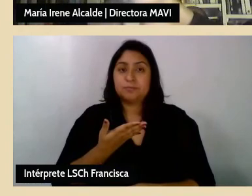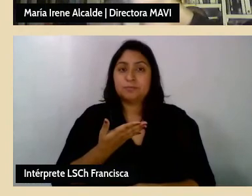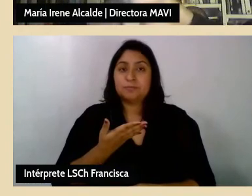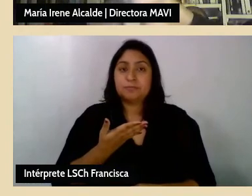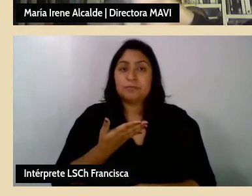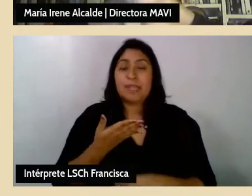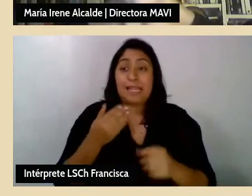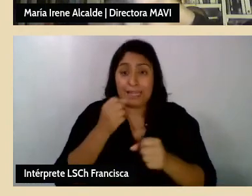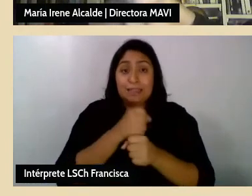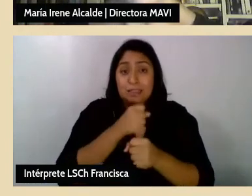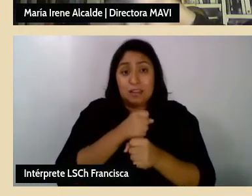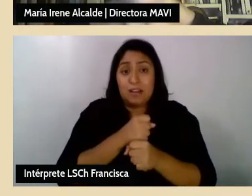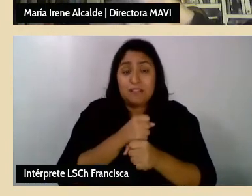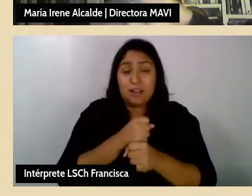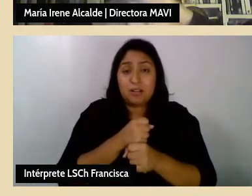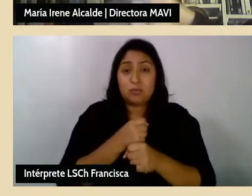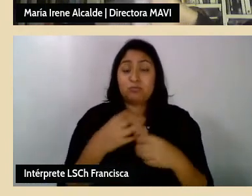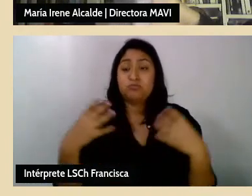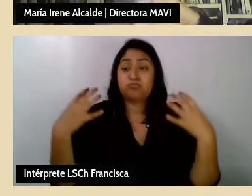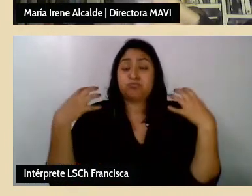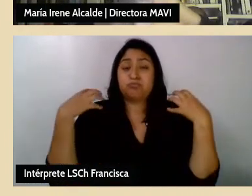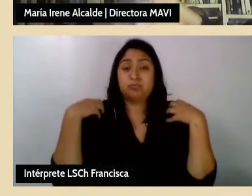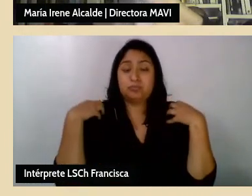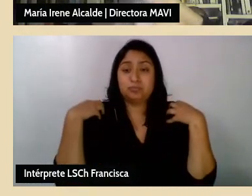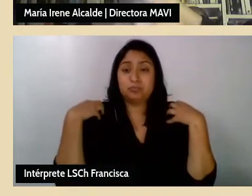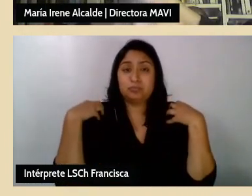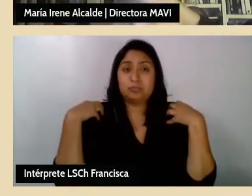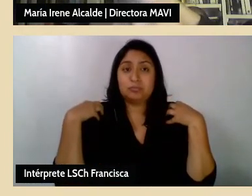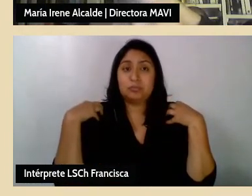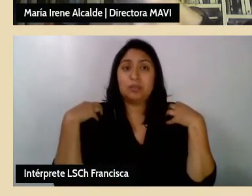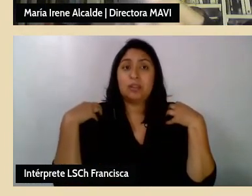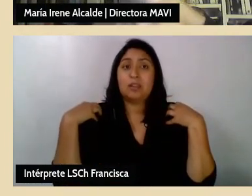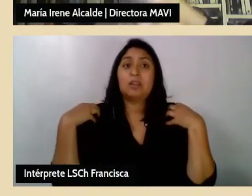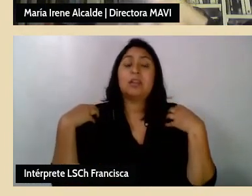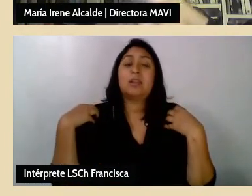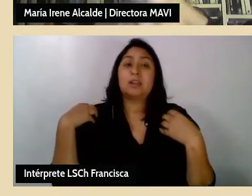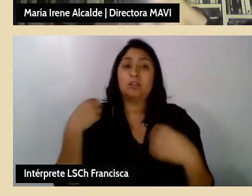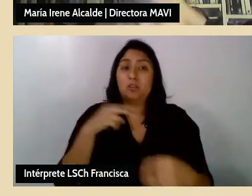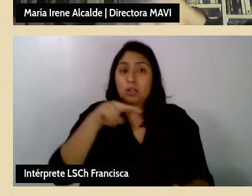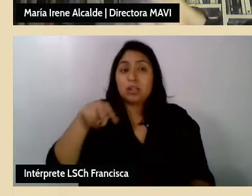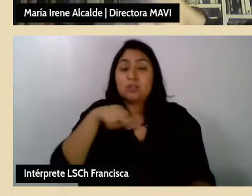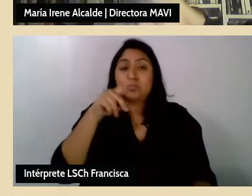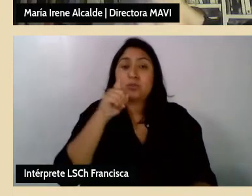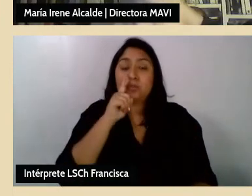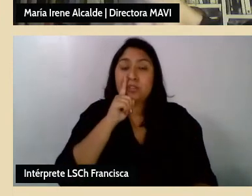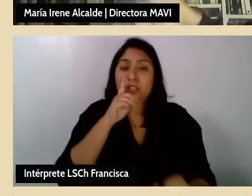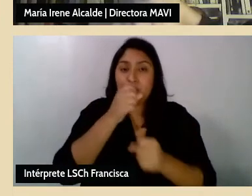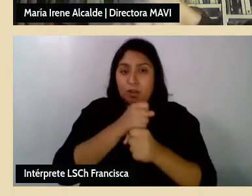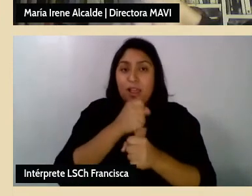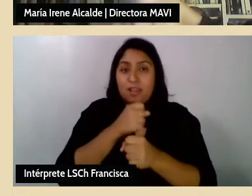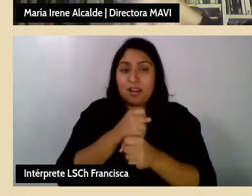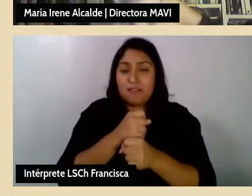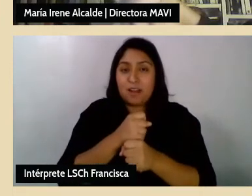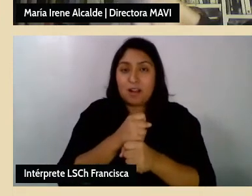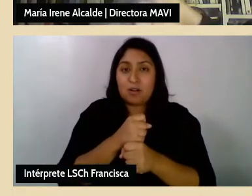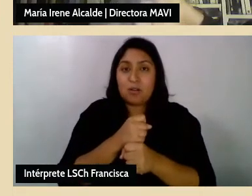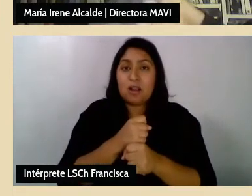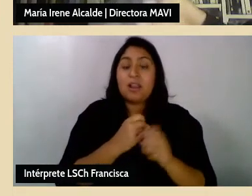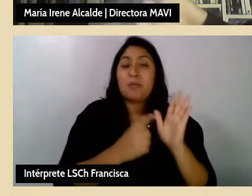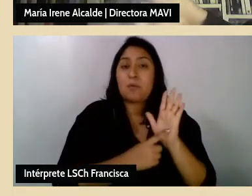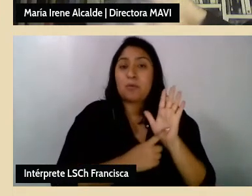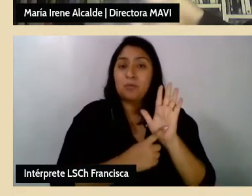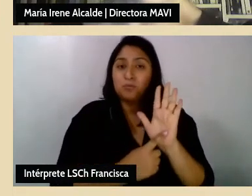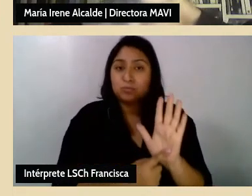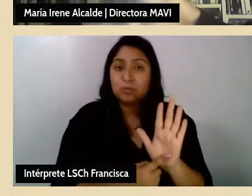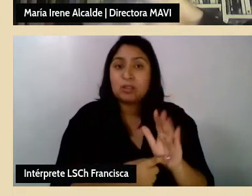este trabajo, esta labor, esta constancia que nosotros hemos tenido en nuestro trabajo se haya visto reflejada, y este